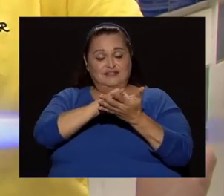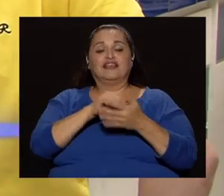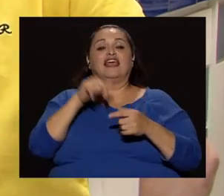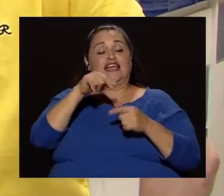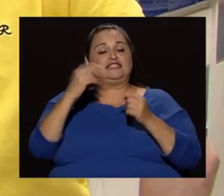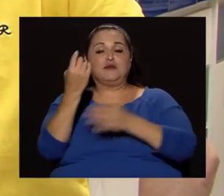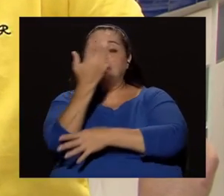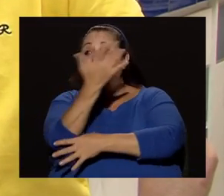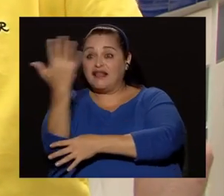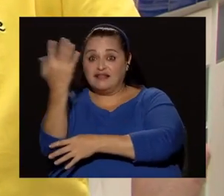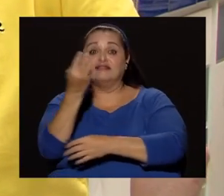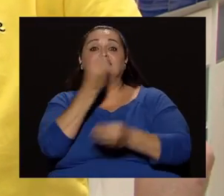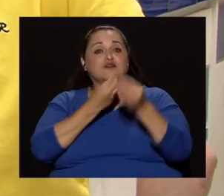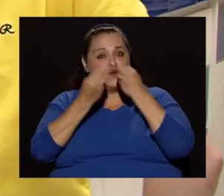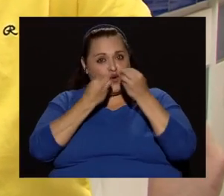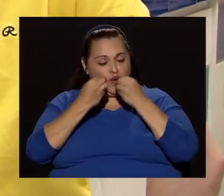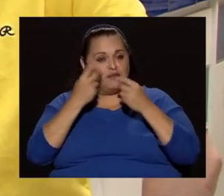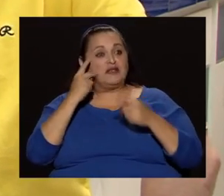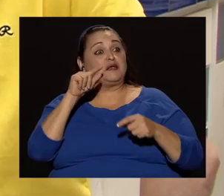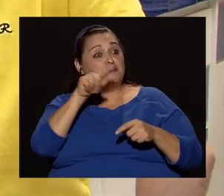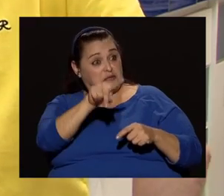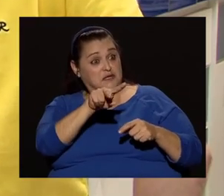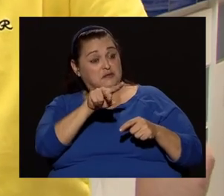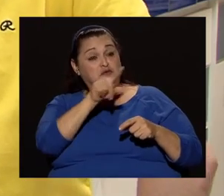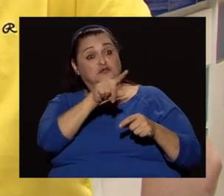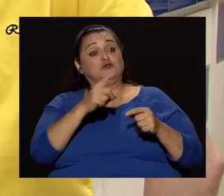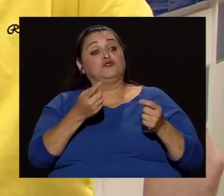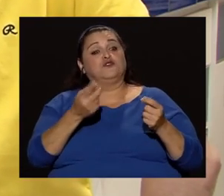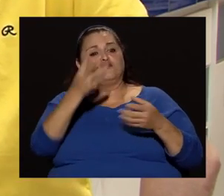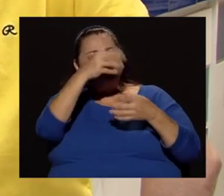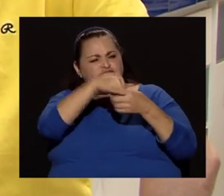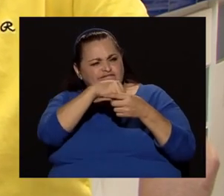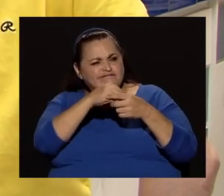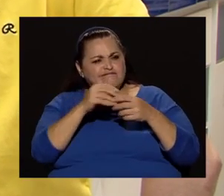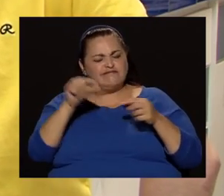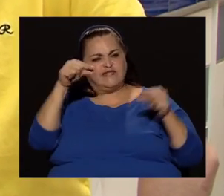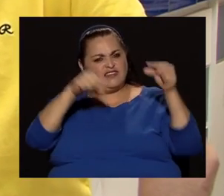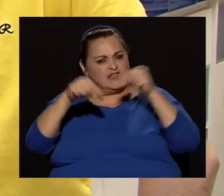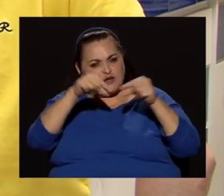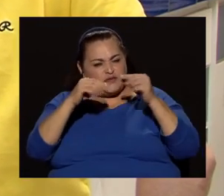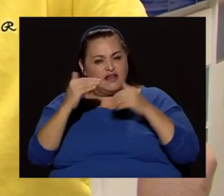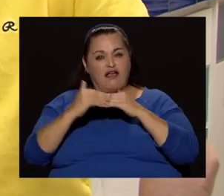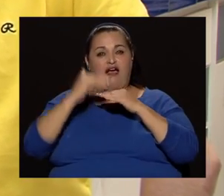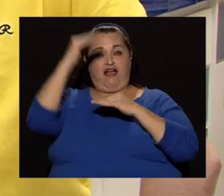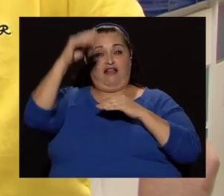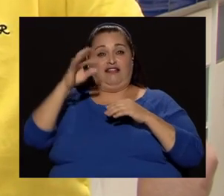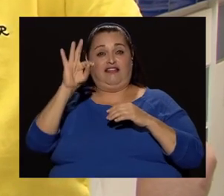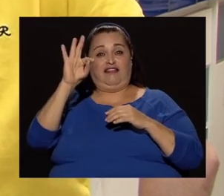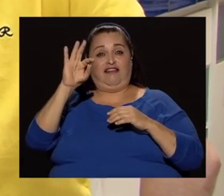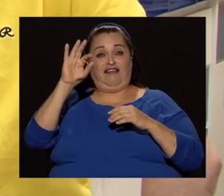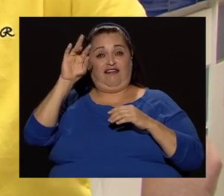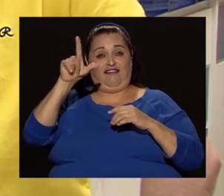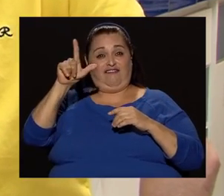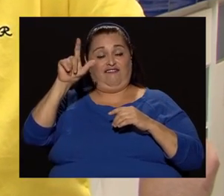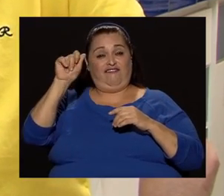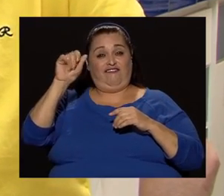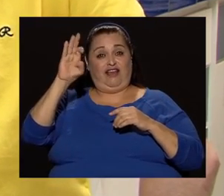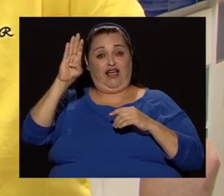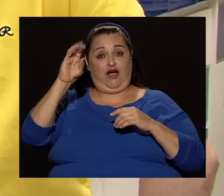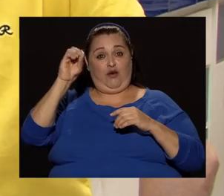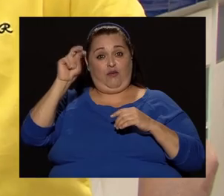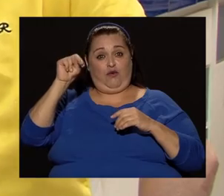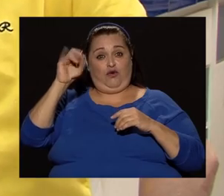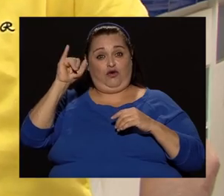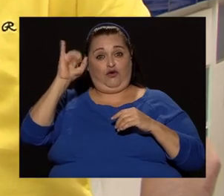que estamos estudiando, o que hemos estudiado porque estamos empezando este proyecto empezó formalmente en enero de este